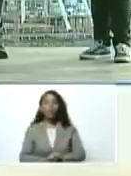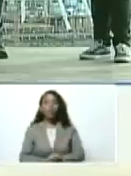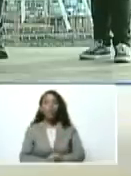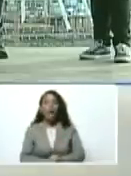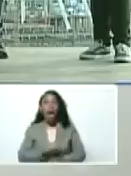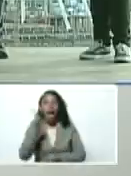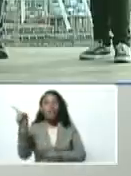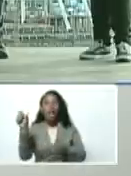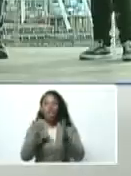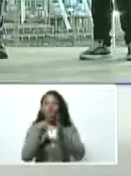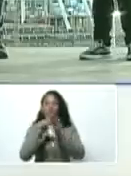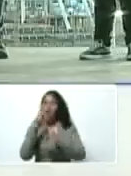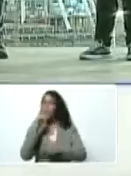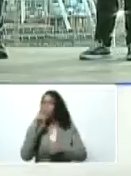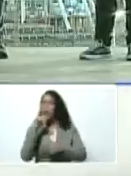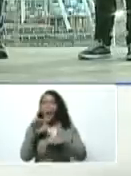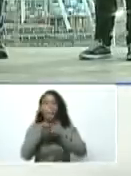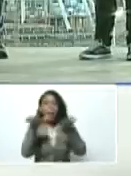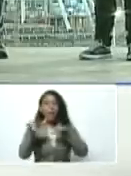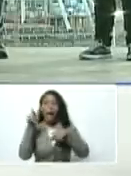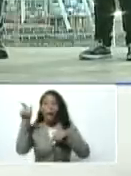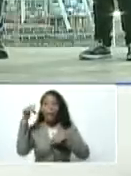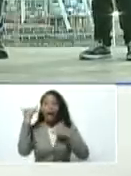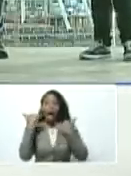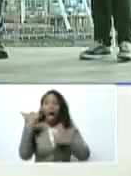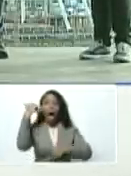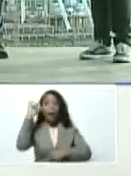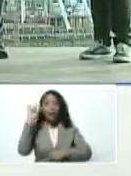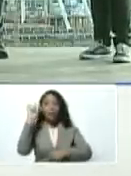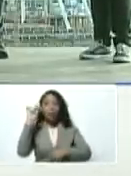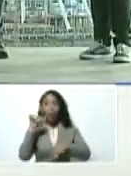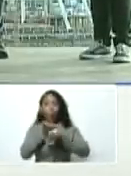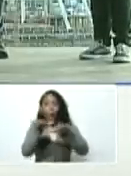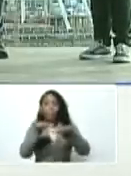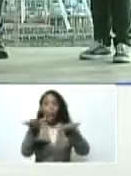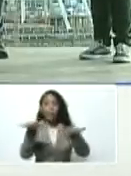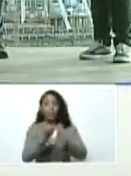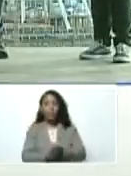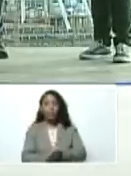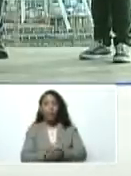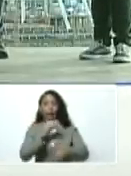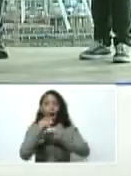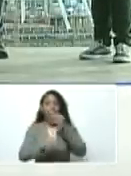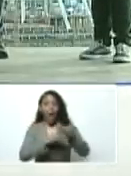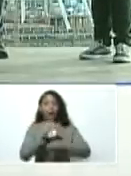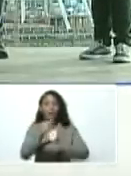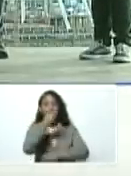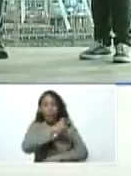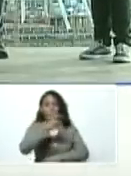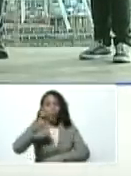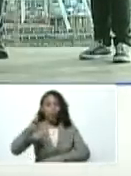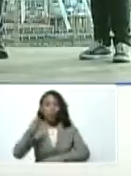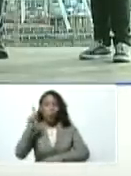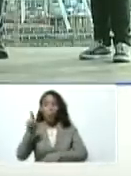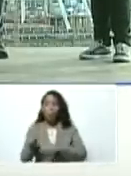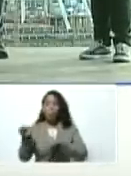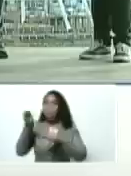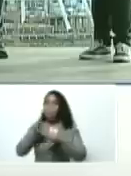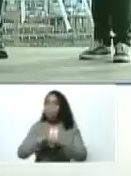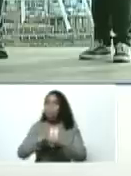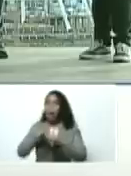Allá donde no había una playa, ahí ahora hay una playa hecha por la gente. Y uno se sienta